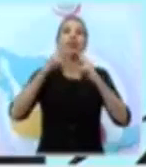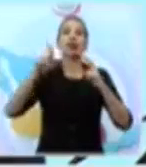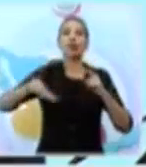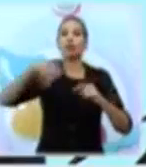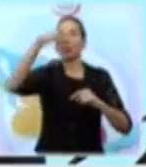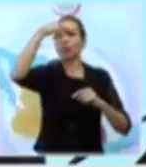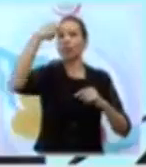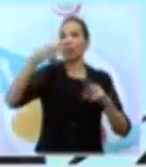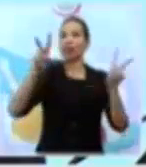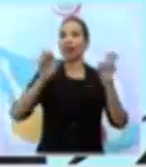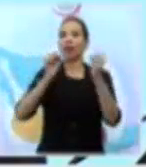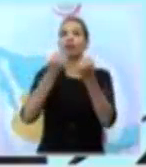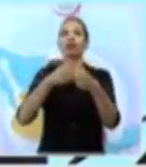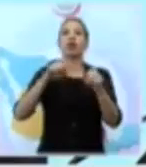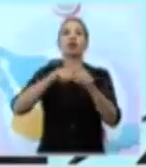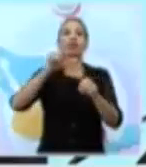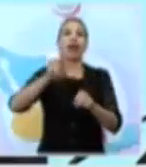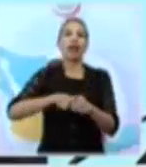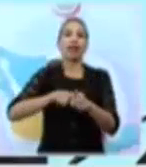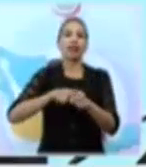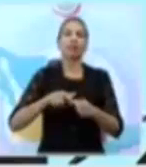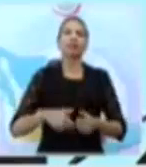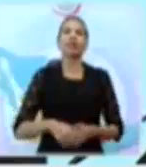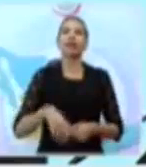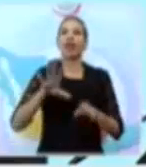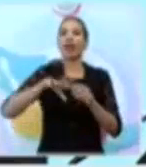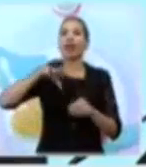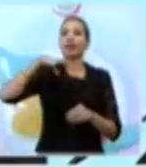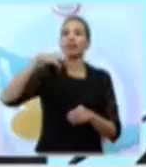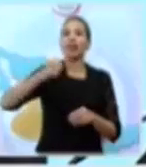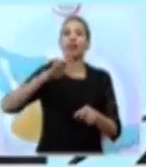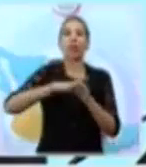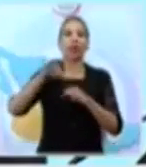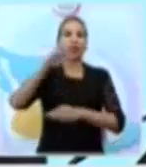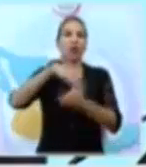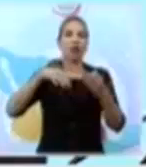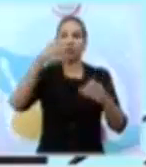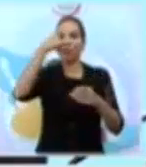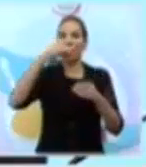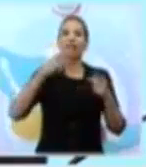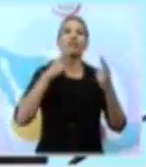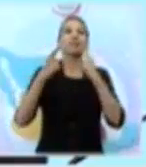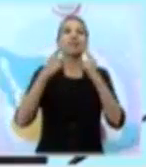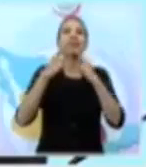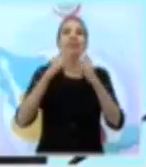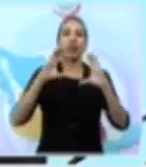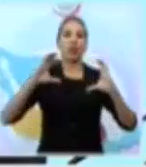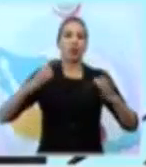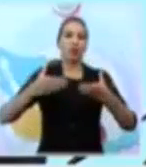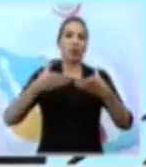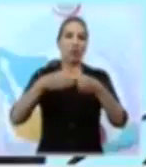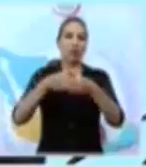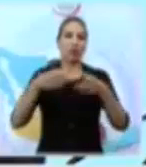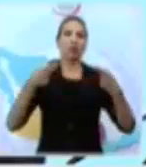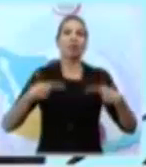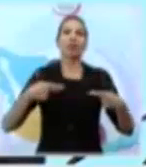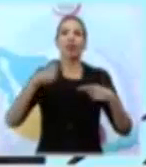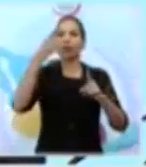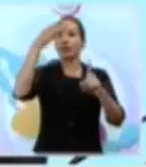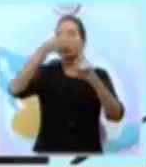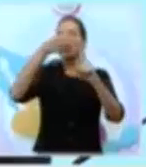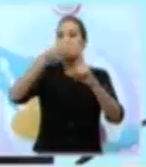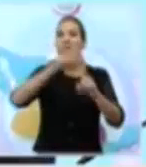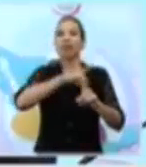por un México social, un esfuerzo de construcción colectiva que tienen como